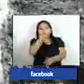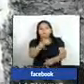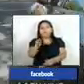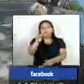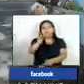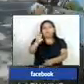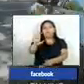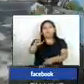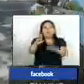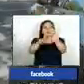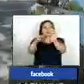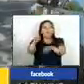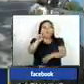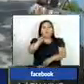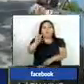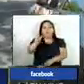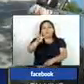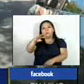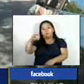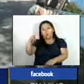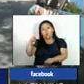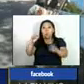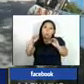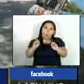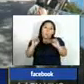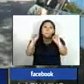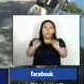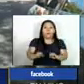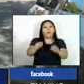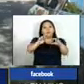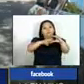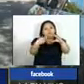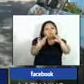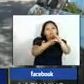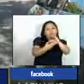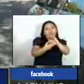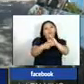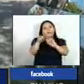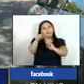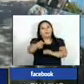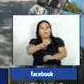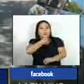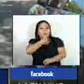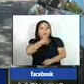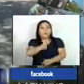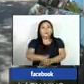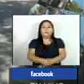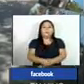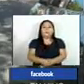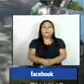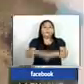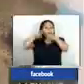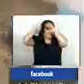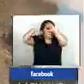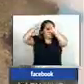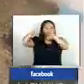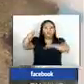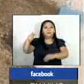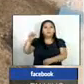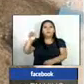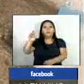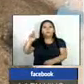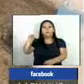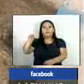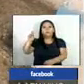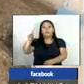2560-1240 o a través de las redes sociales de Noticiero Hechos. Con imágenes de Gerardo